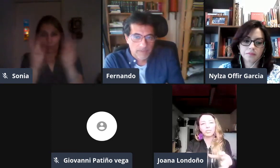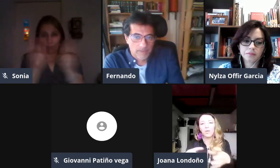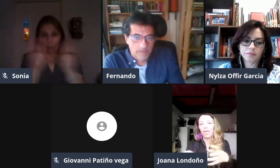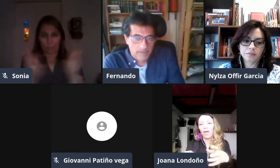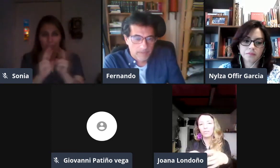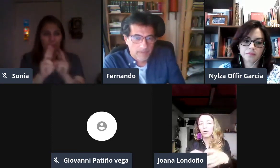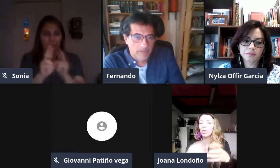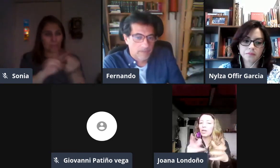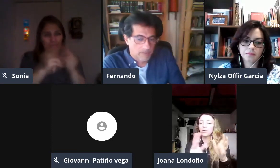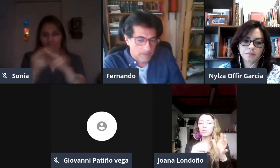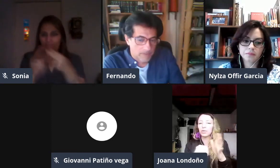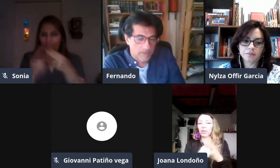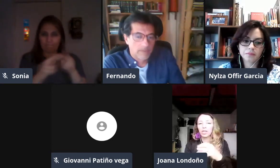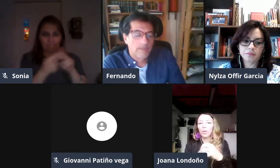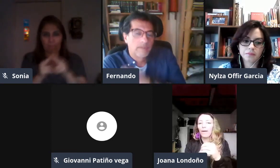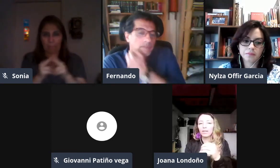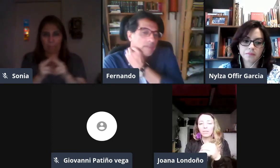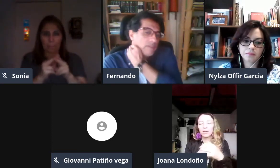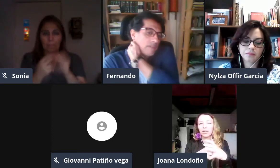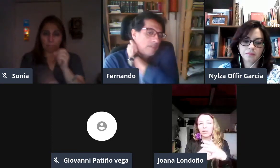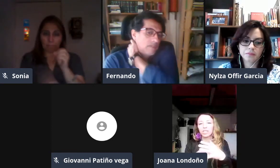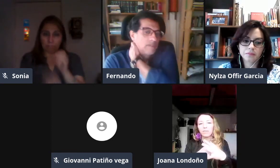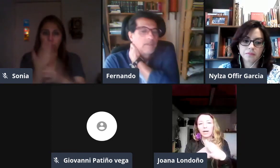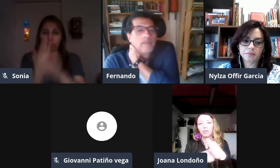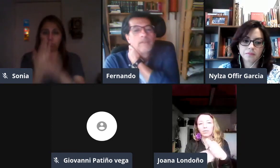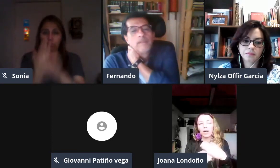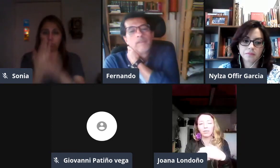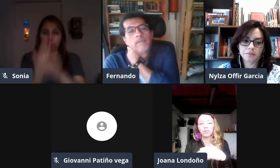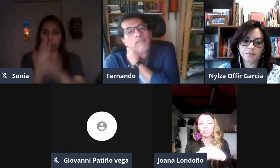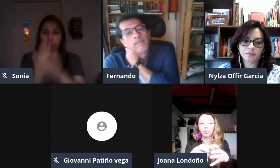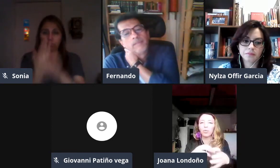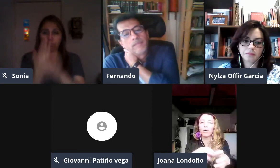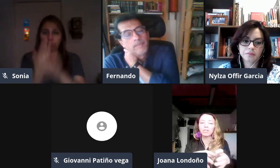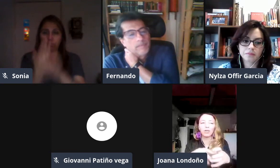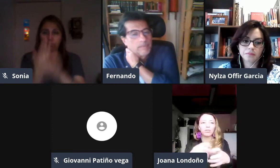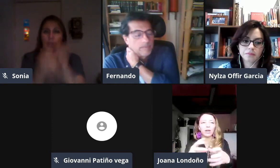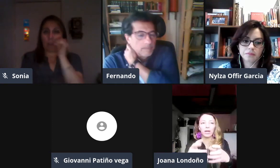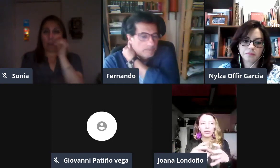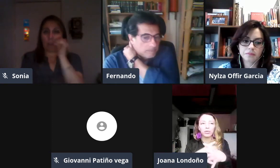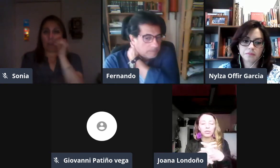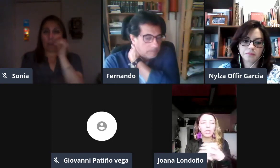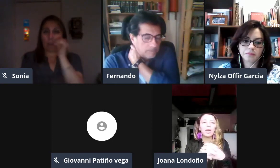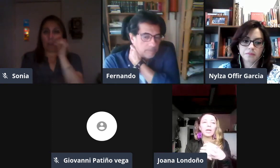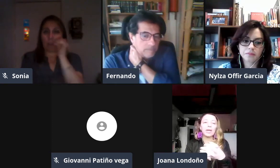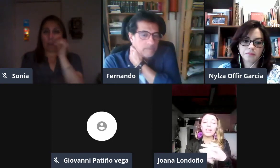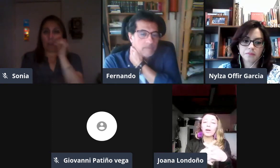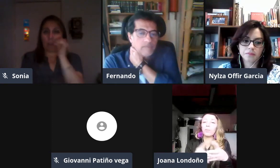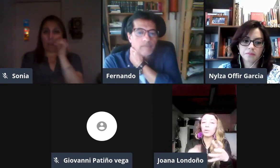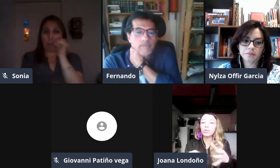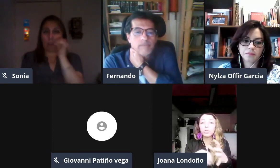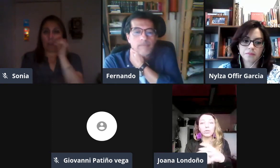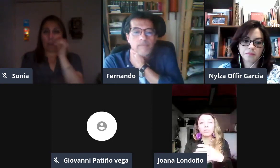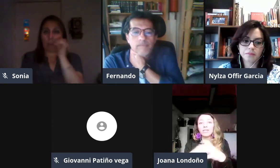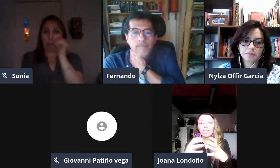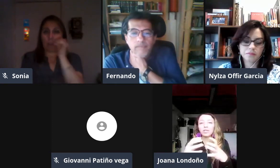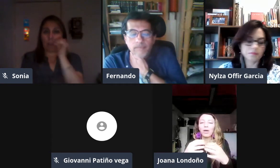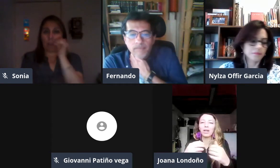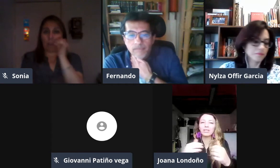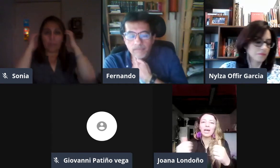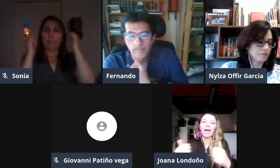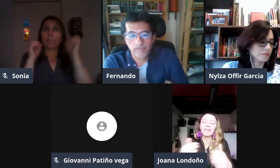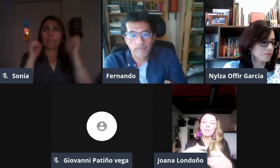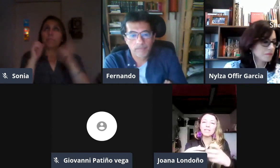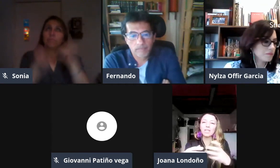se va dando incluso yo creo que yoani también tiene cosas para contarnos incluso como desde los derechos de reproducción y